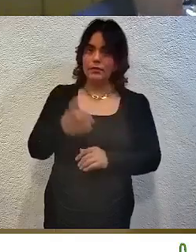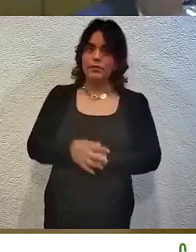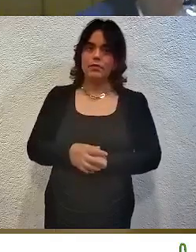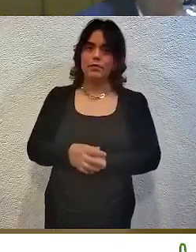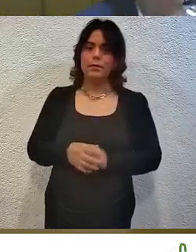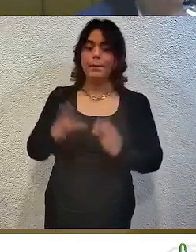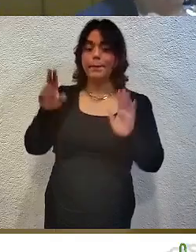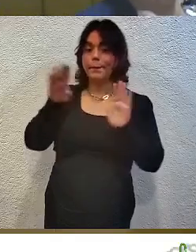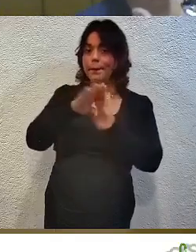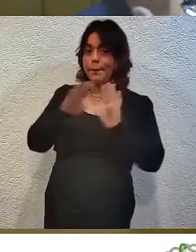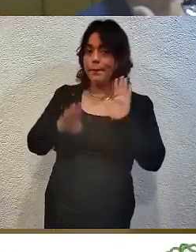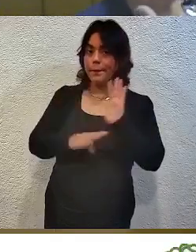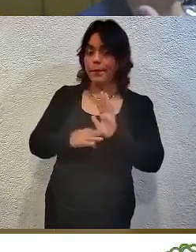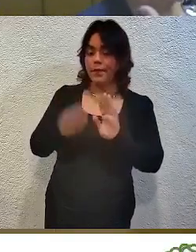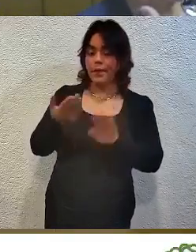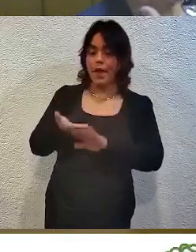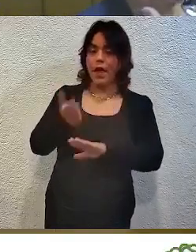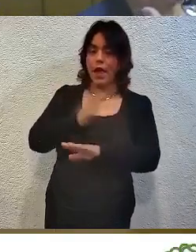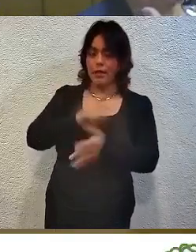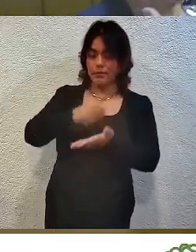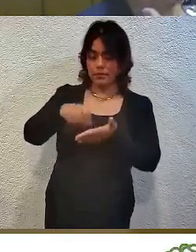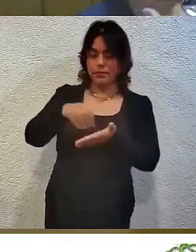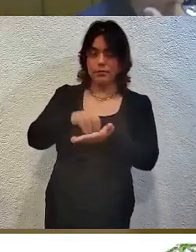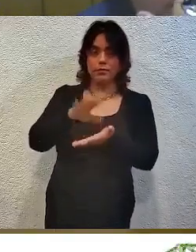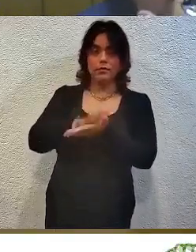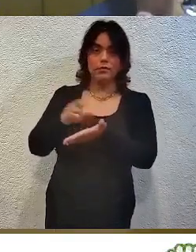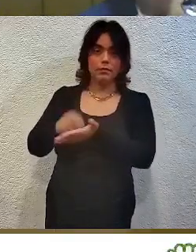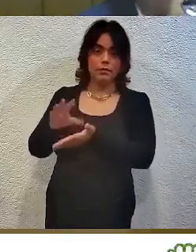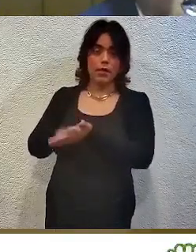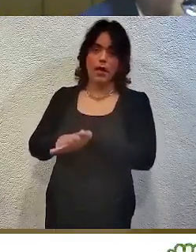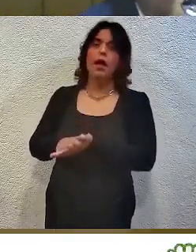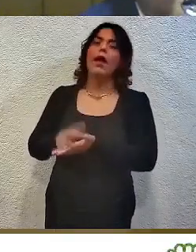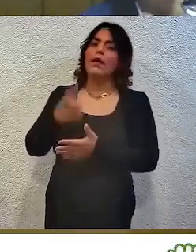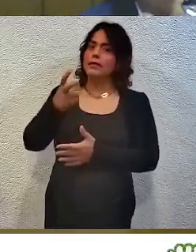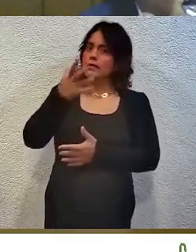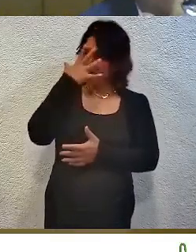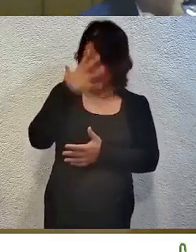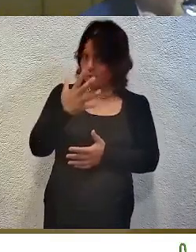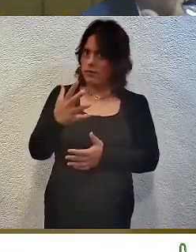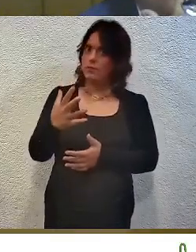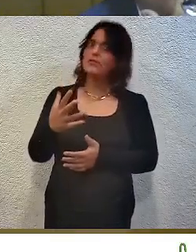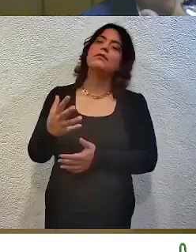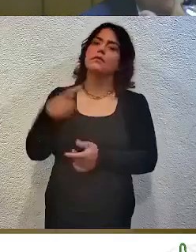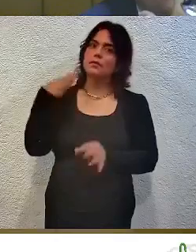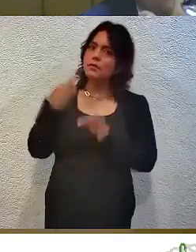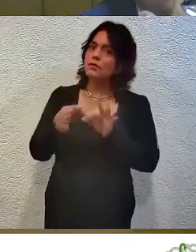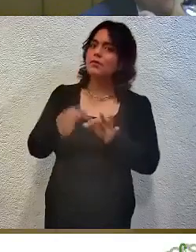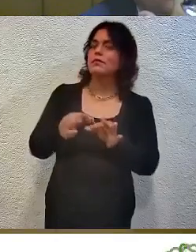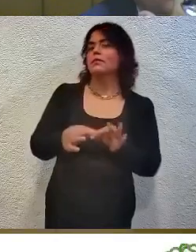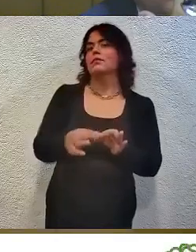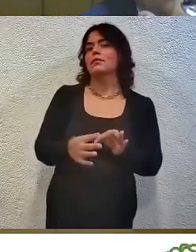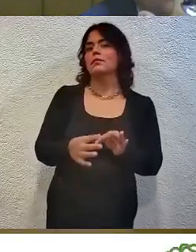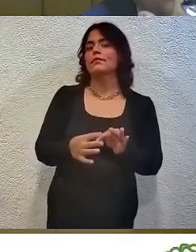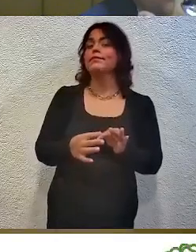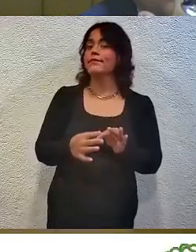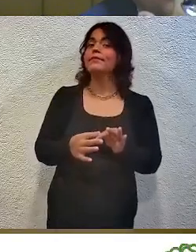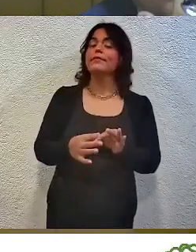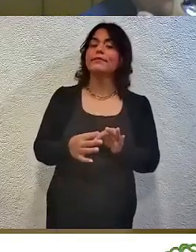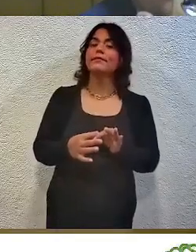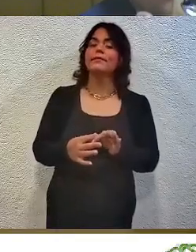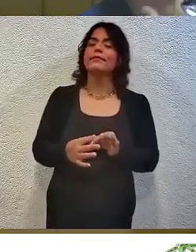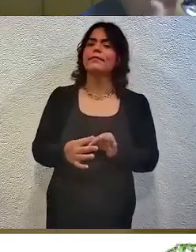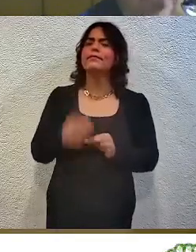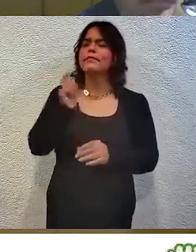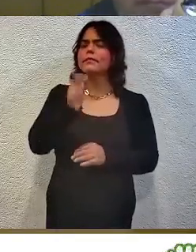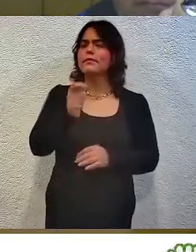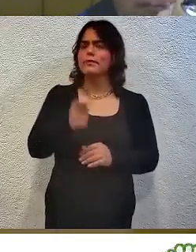norma previa, escrita, estricta y cierta. Entonces, a lo que voy